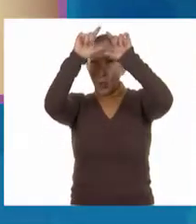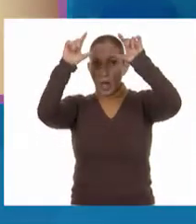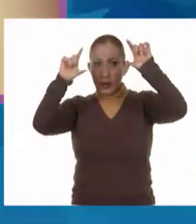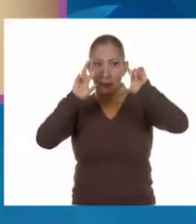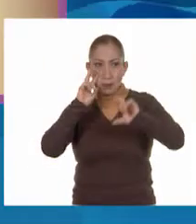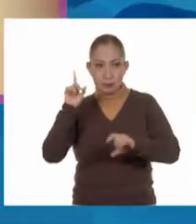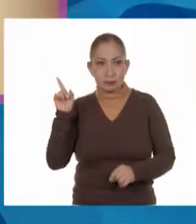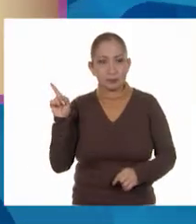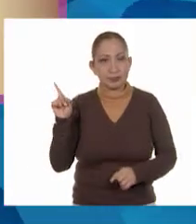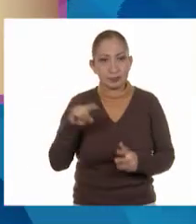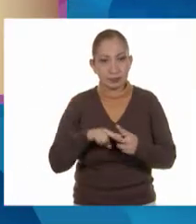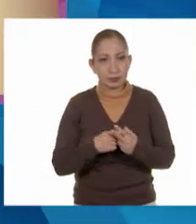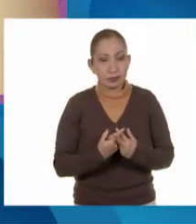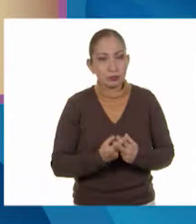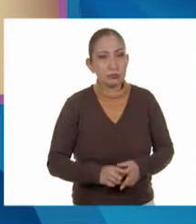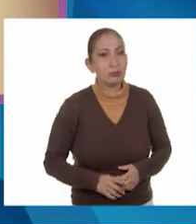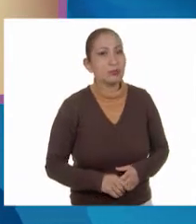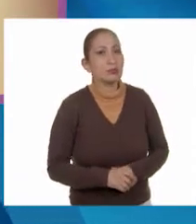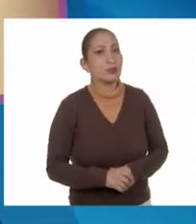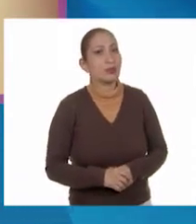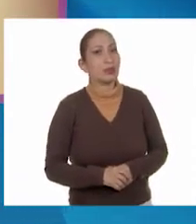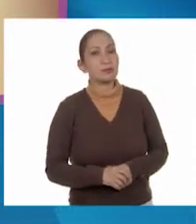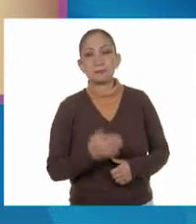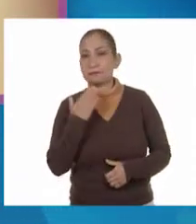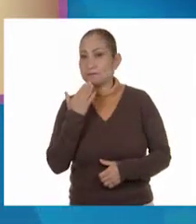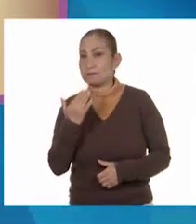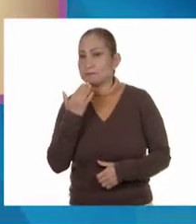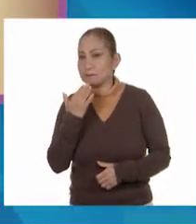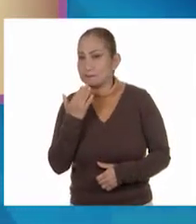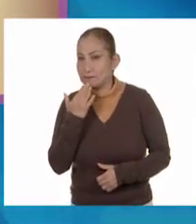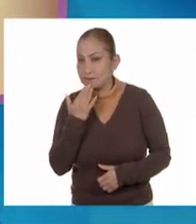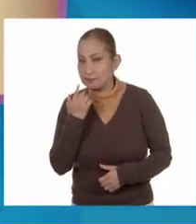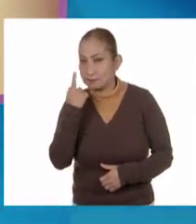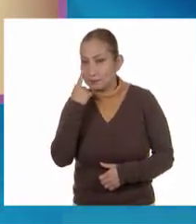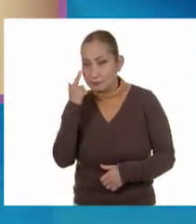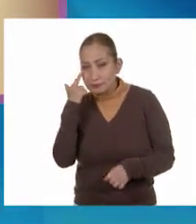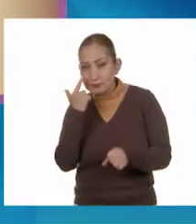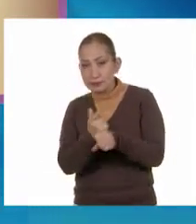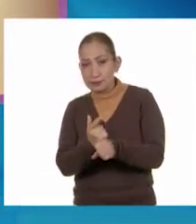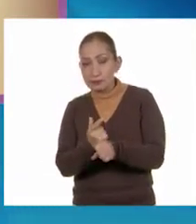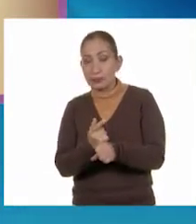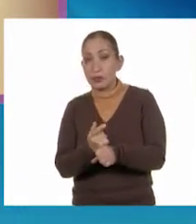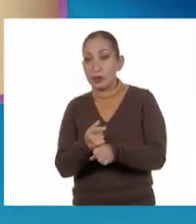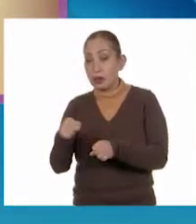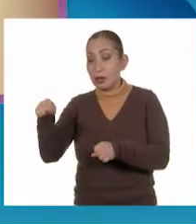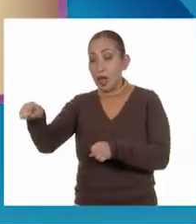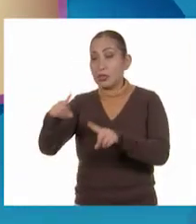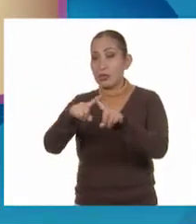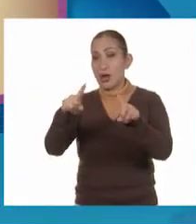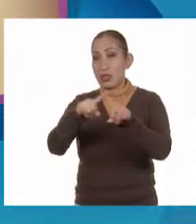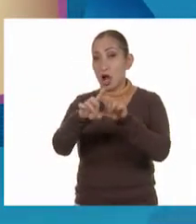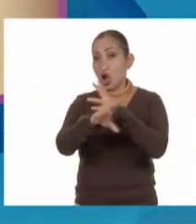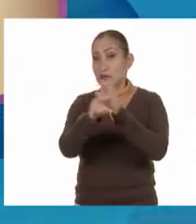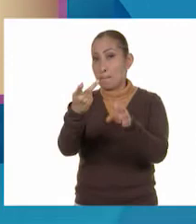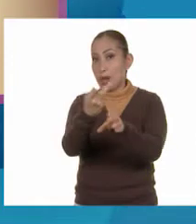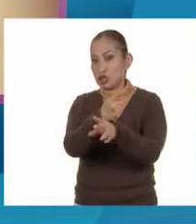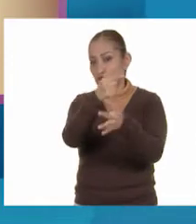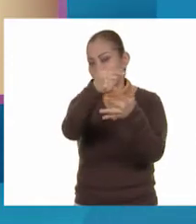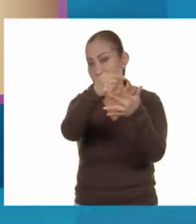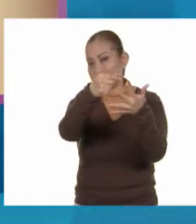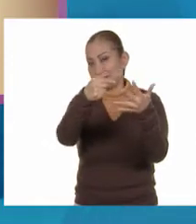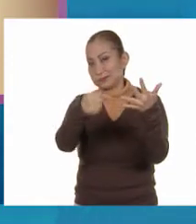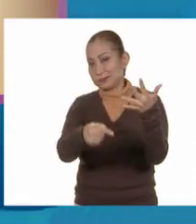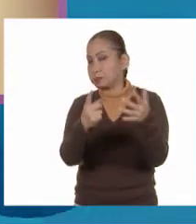responderla. Empecemos. Muy bien. Bueno, encontramos que fueron múltiples las causas. Entre